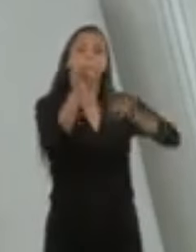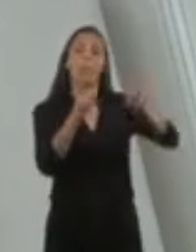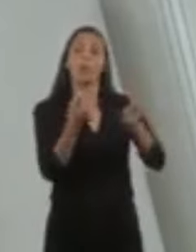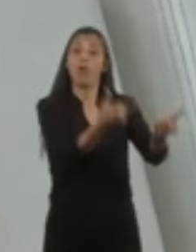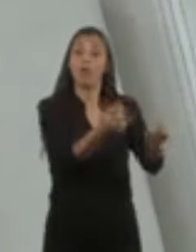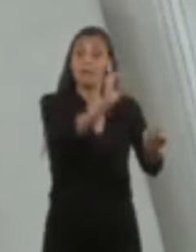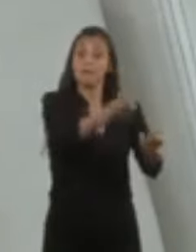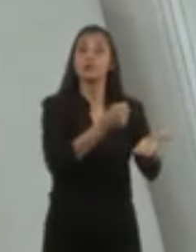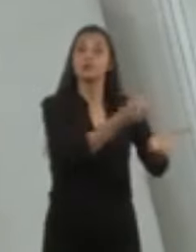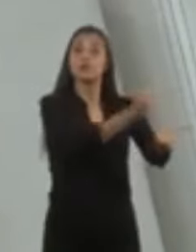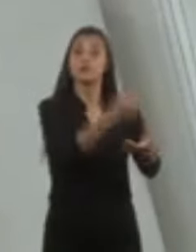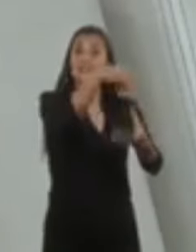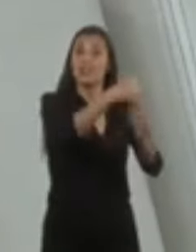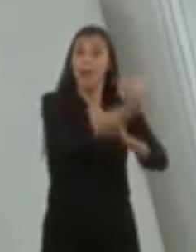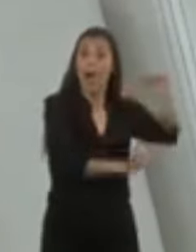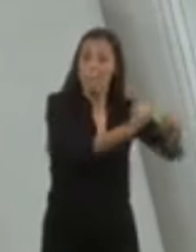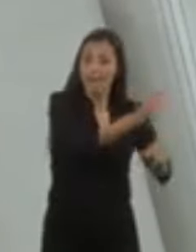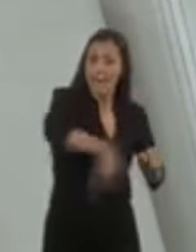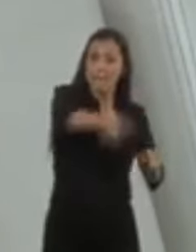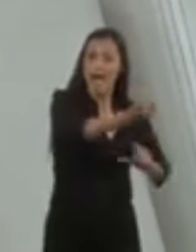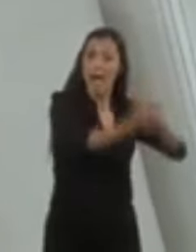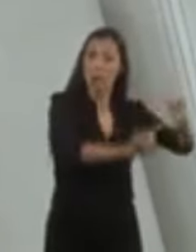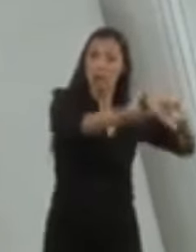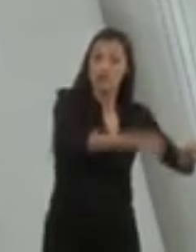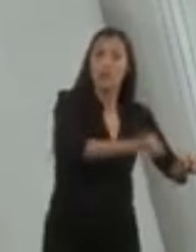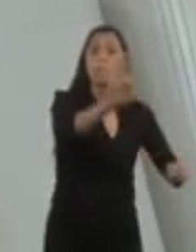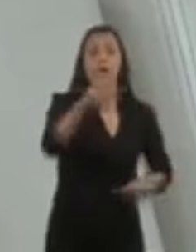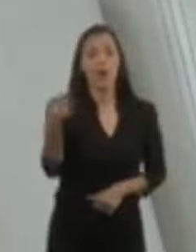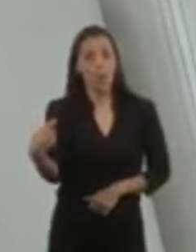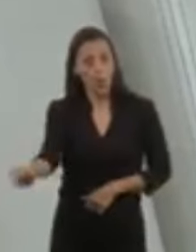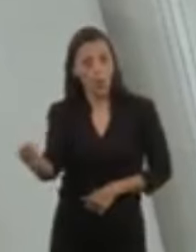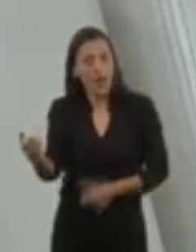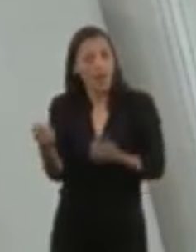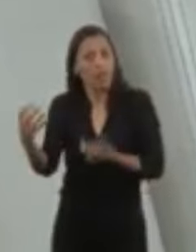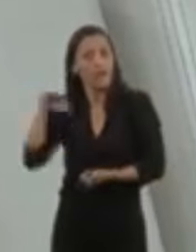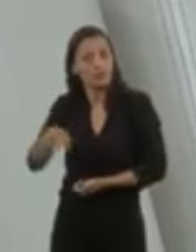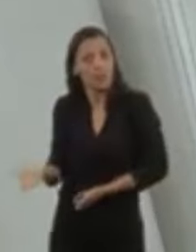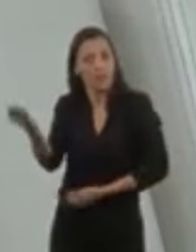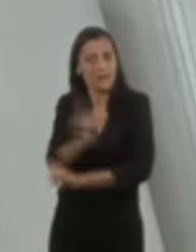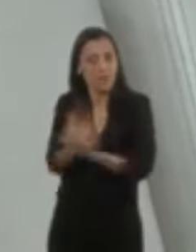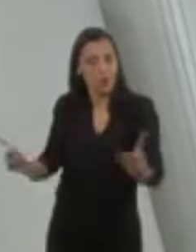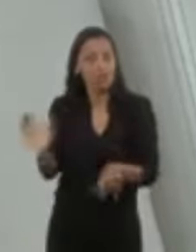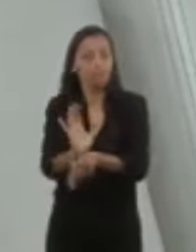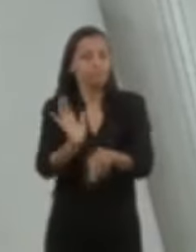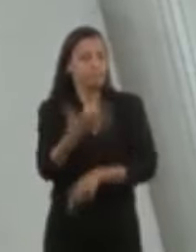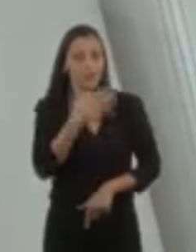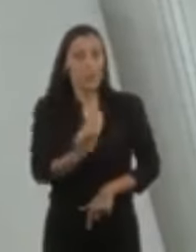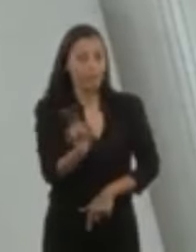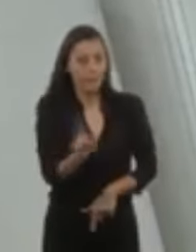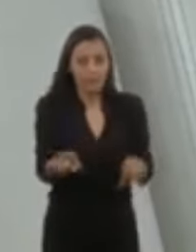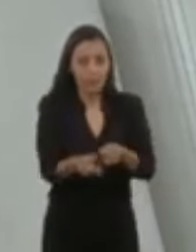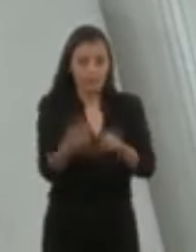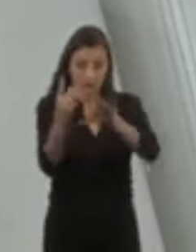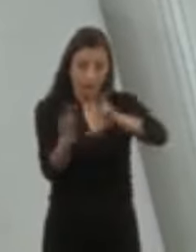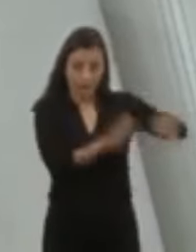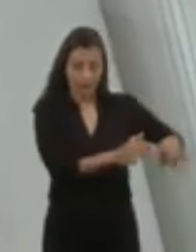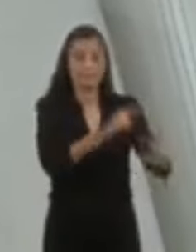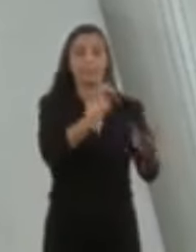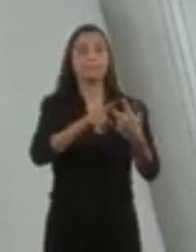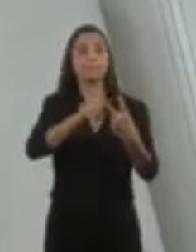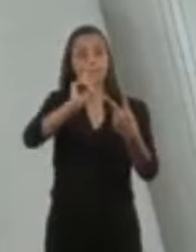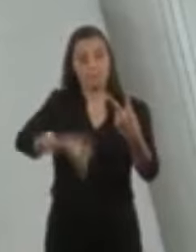a las empresas las estarían beneficiando mientras a los jubilados no les aumentan lo que los jubilados o el congreso pidió eso por un lado